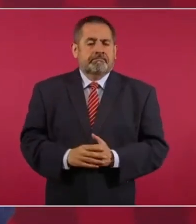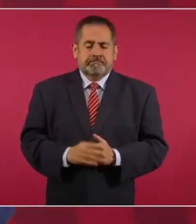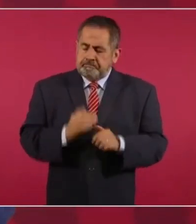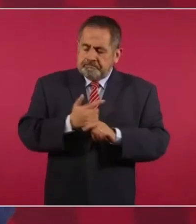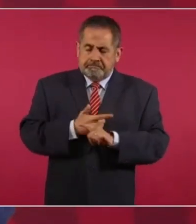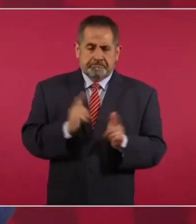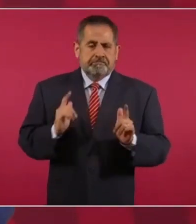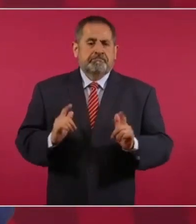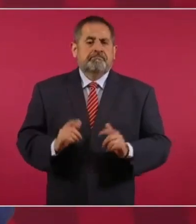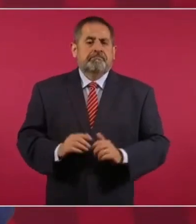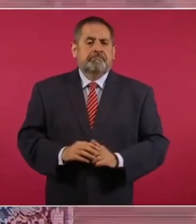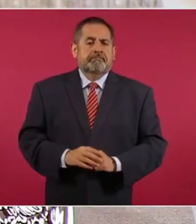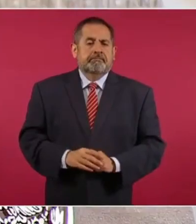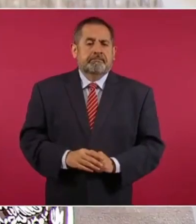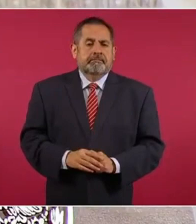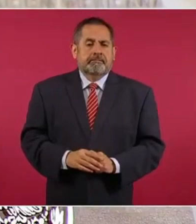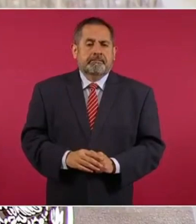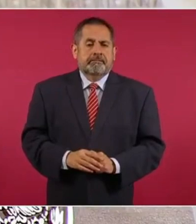libremente.